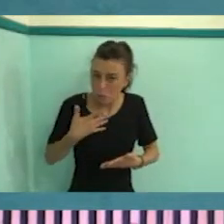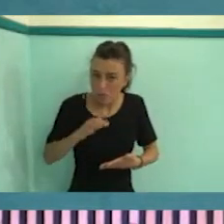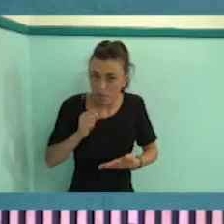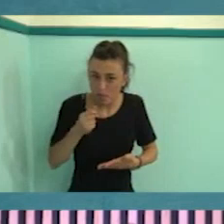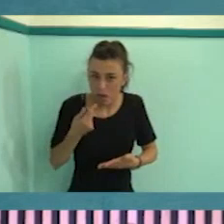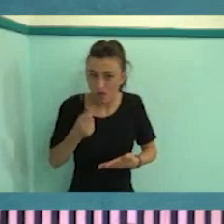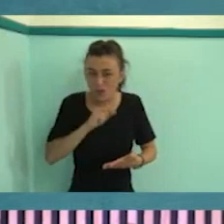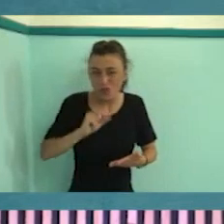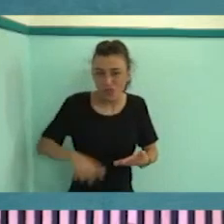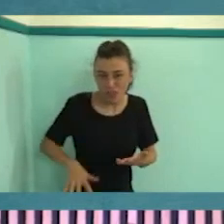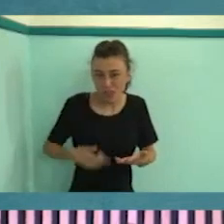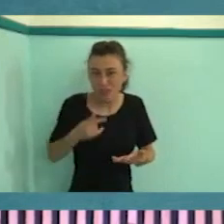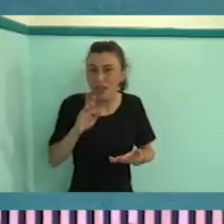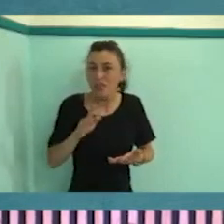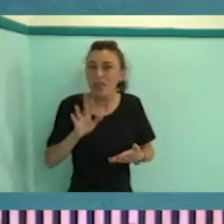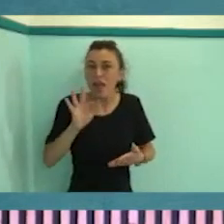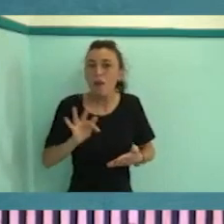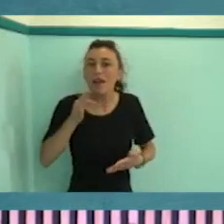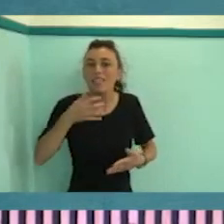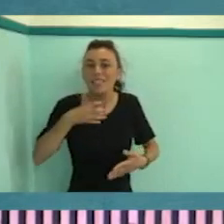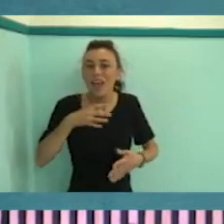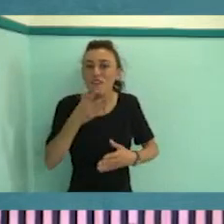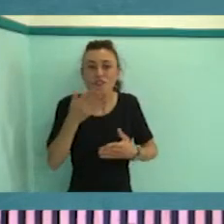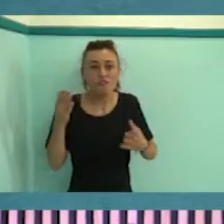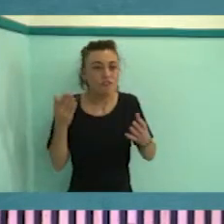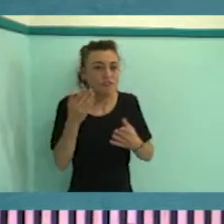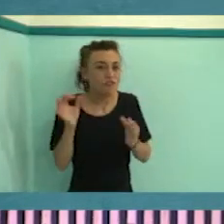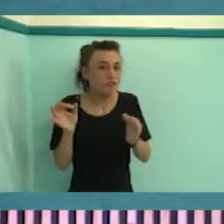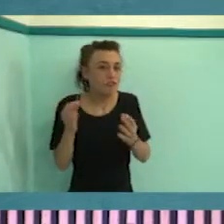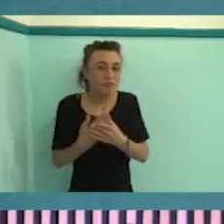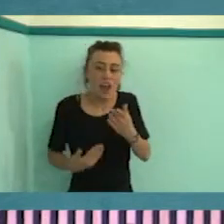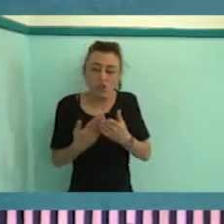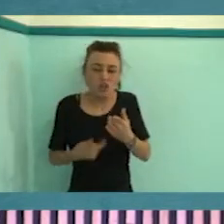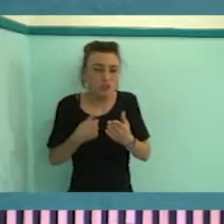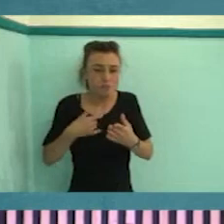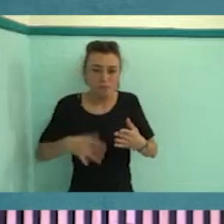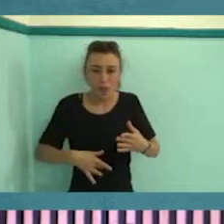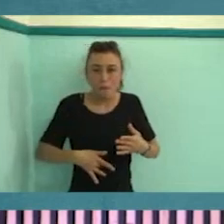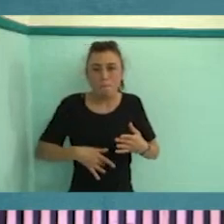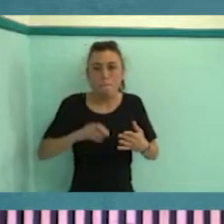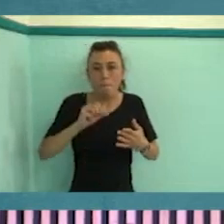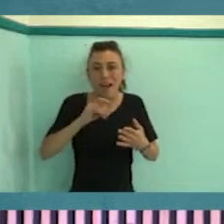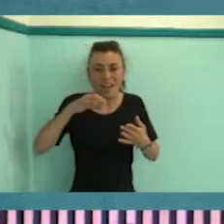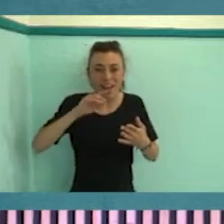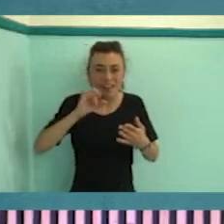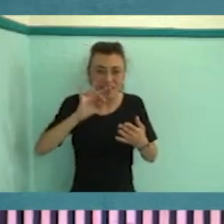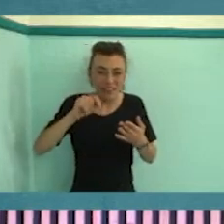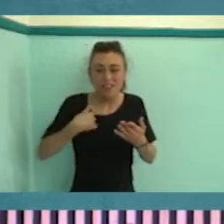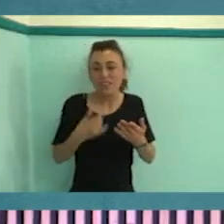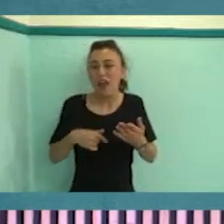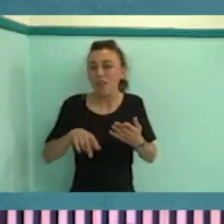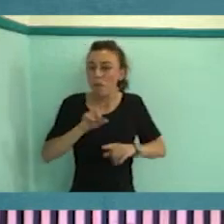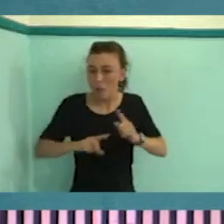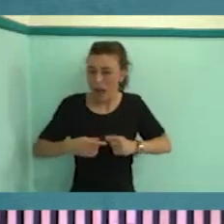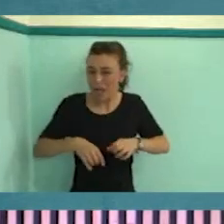organismo como pancreatitis eh irritaciones digestivas intestinales entonces bueno adelgazar sí pero a qué costo